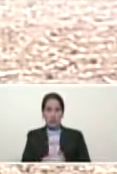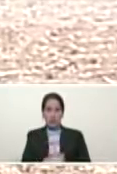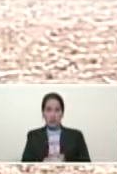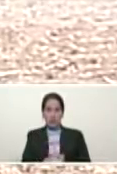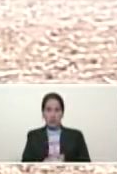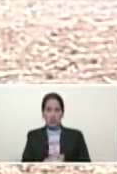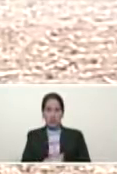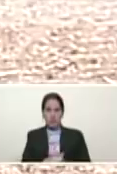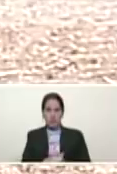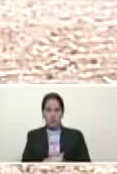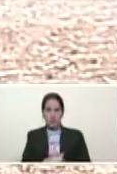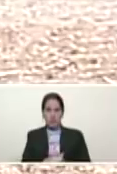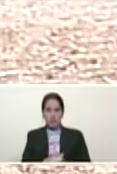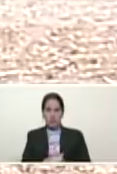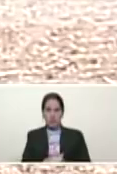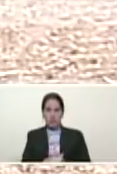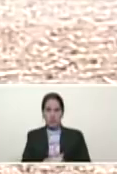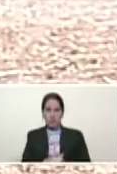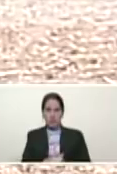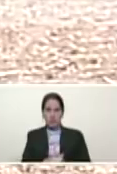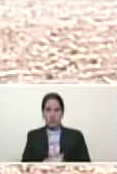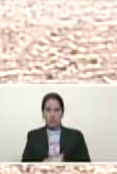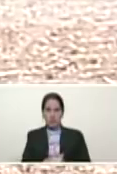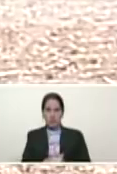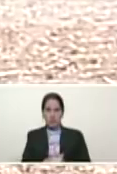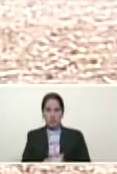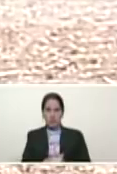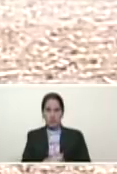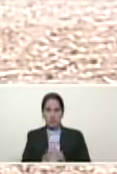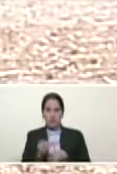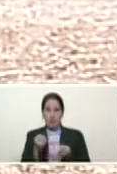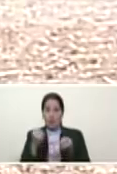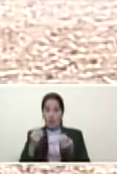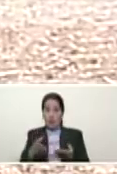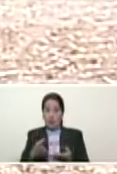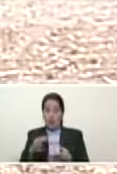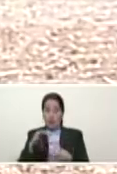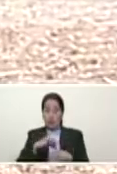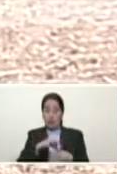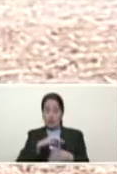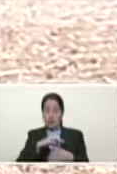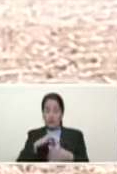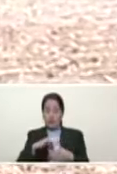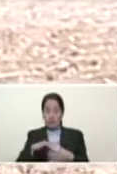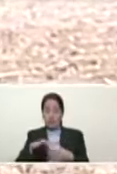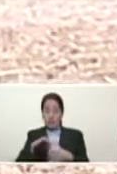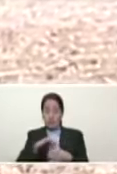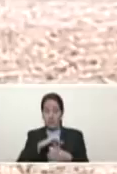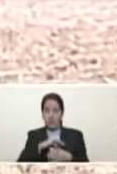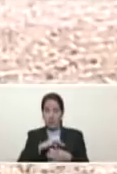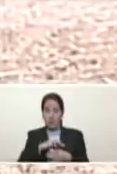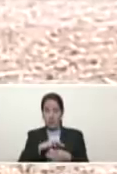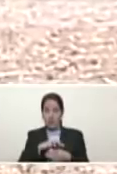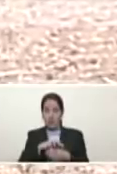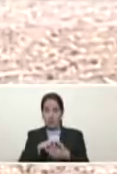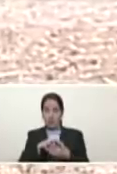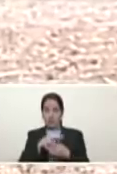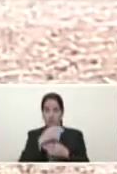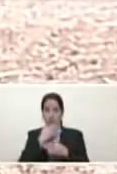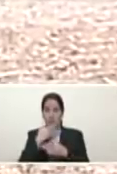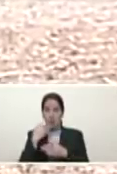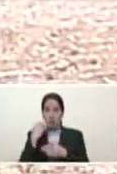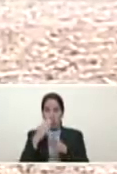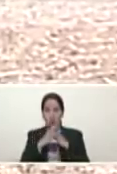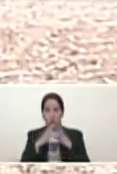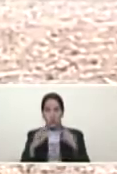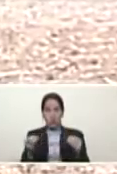y entrega de las semillas e insumos a los conuqueros. Allá